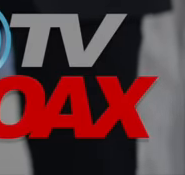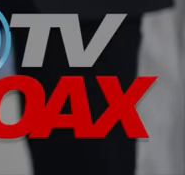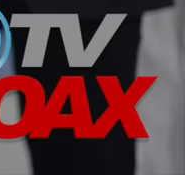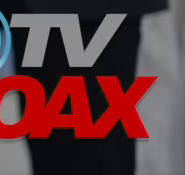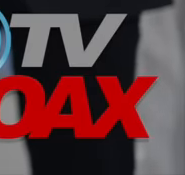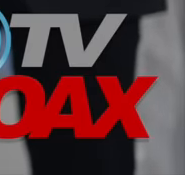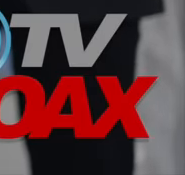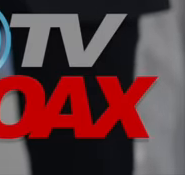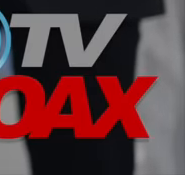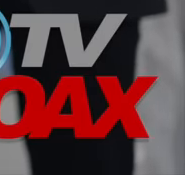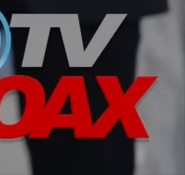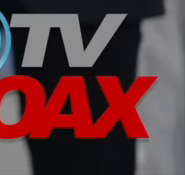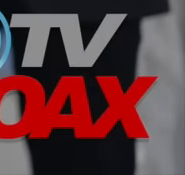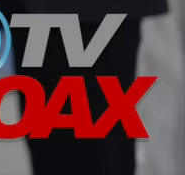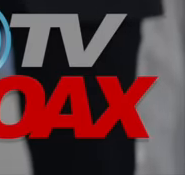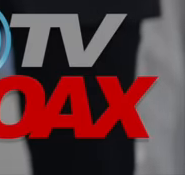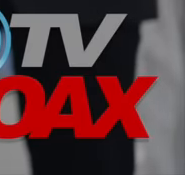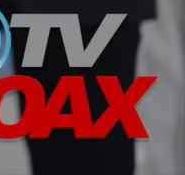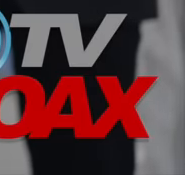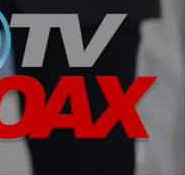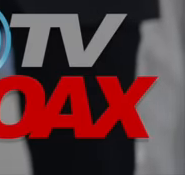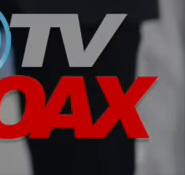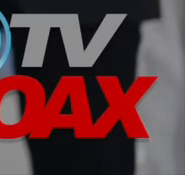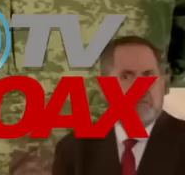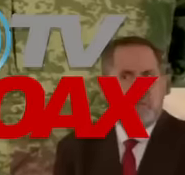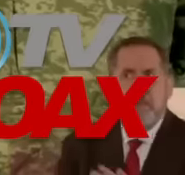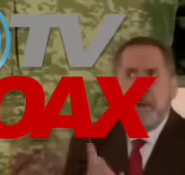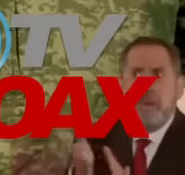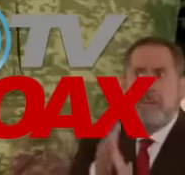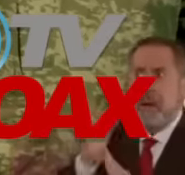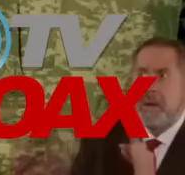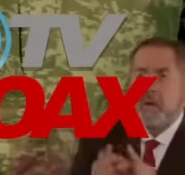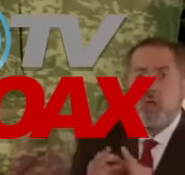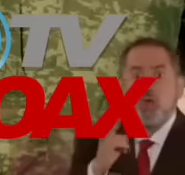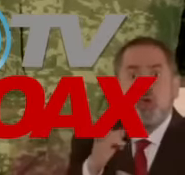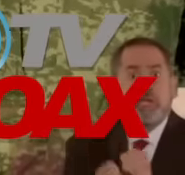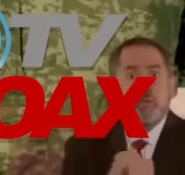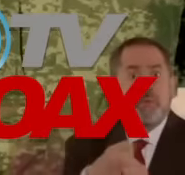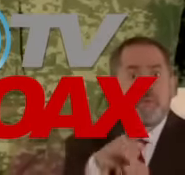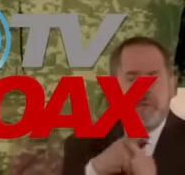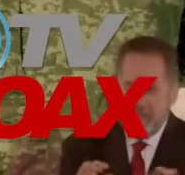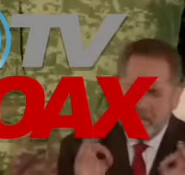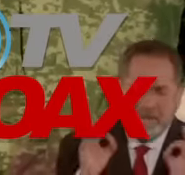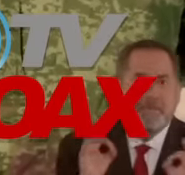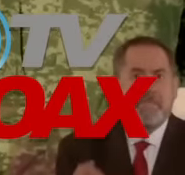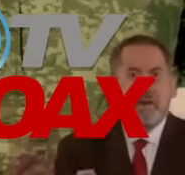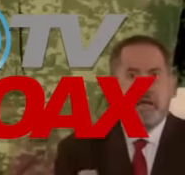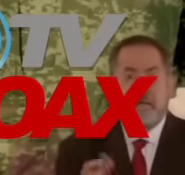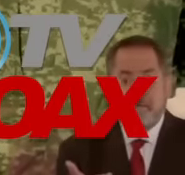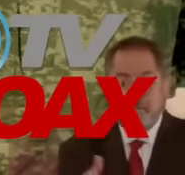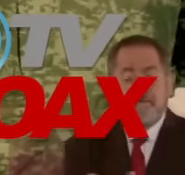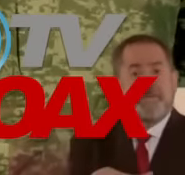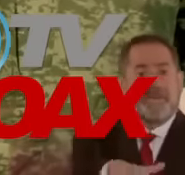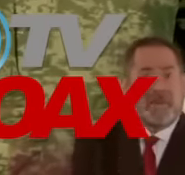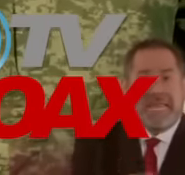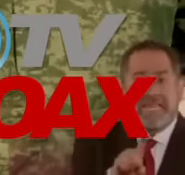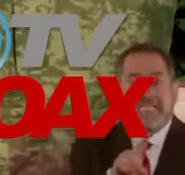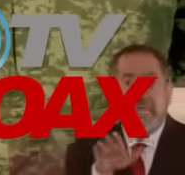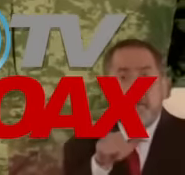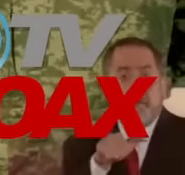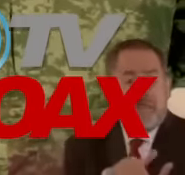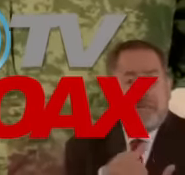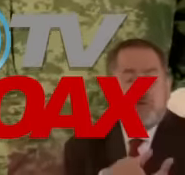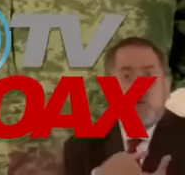El gobierno federal está empeñado en que sea en el mes de diciembre, cuando vuelva a despegar un avión de